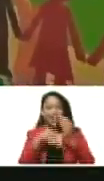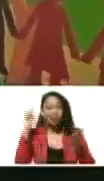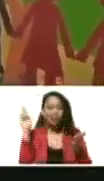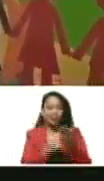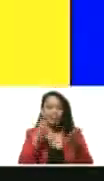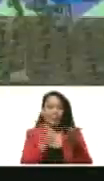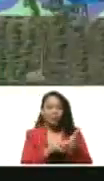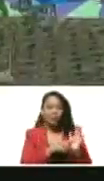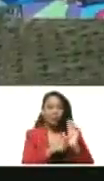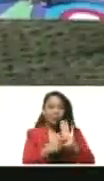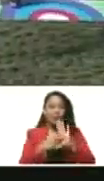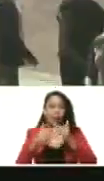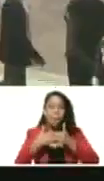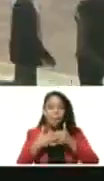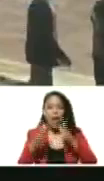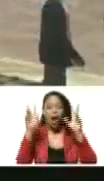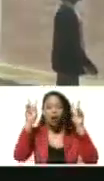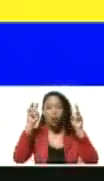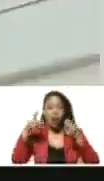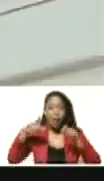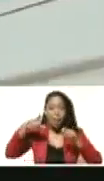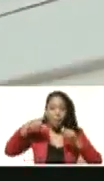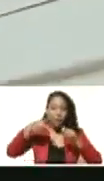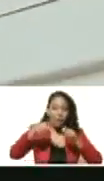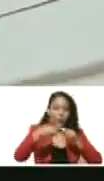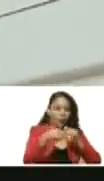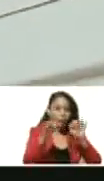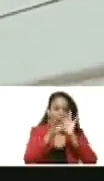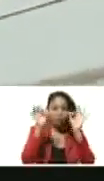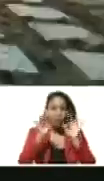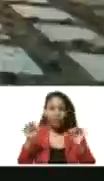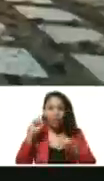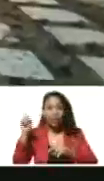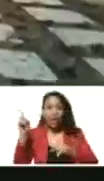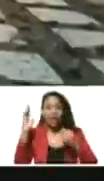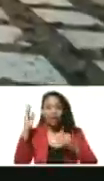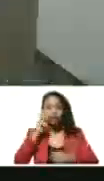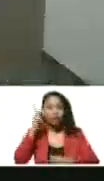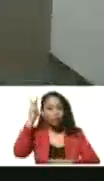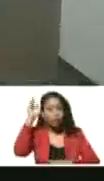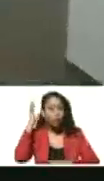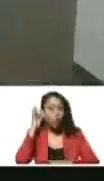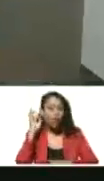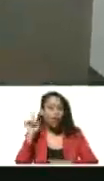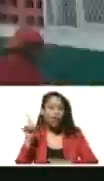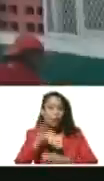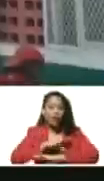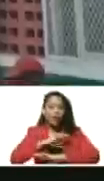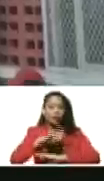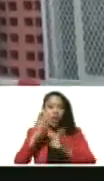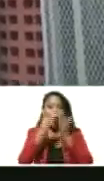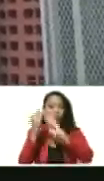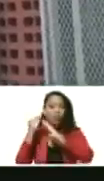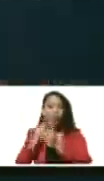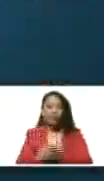realidad con la inauguración de la Unidad Educativa Nacional Cacica Urquía, para el beneficio de la